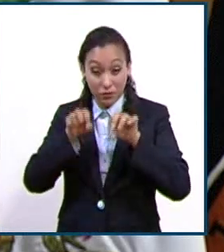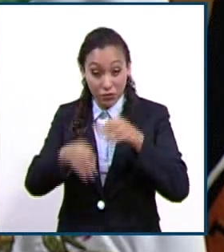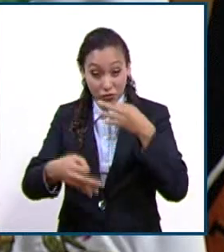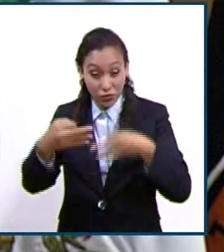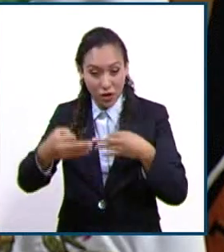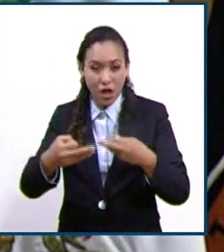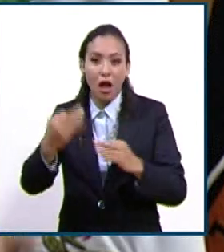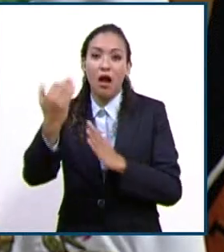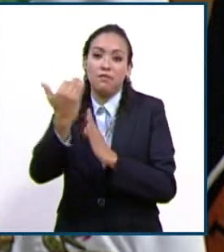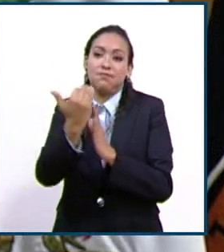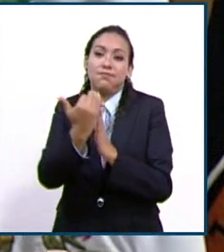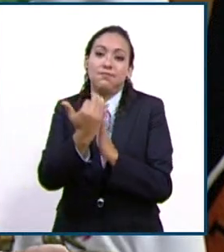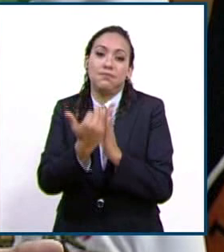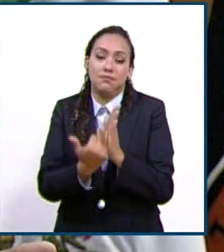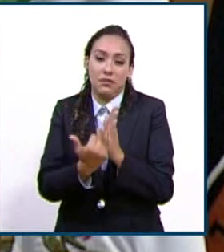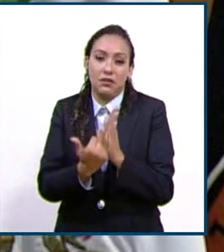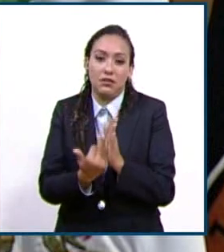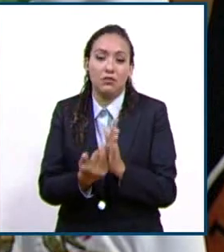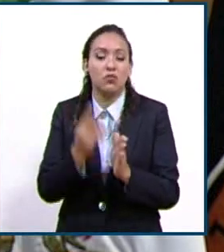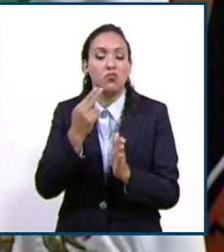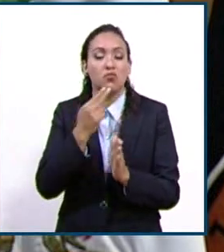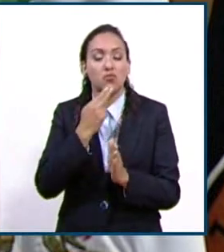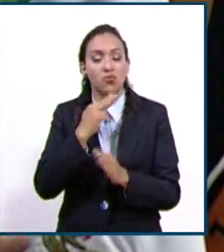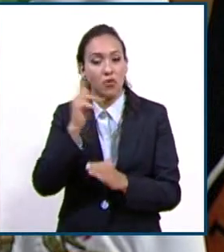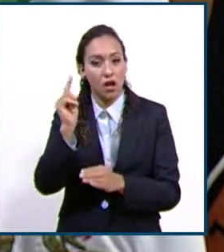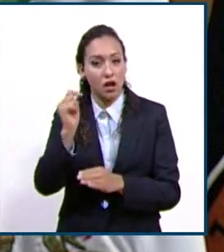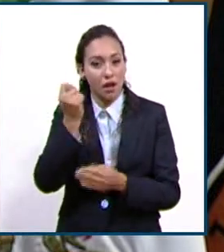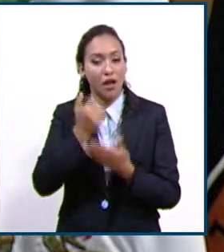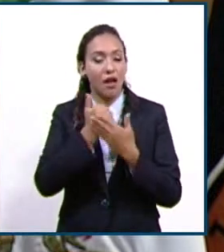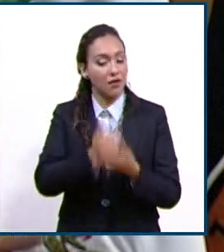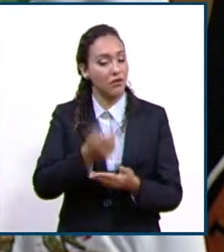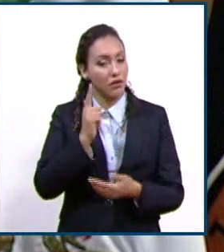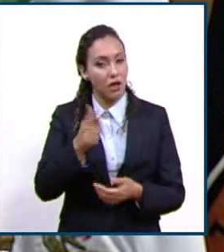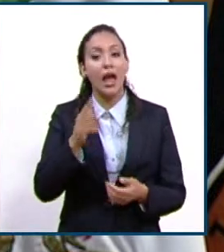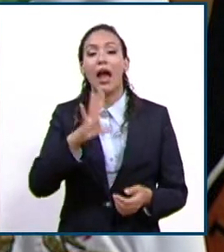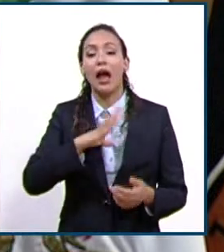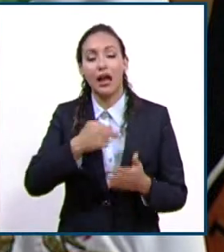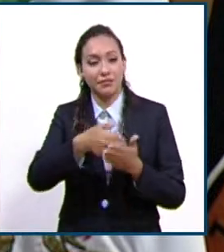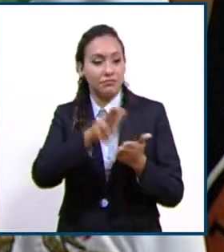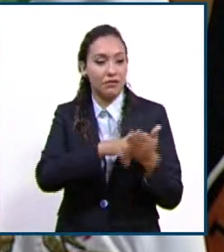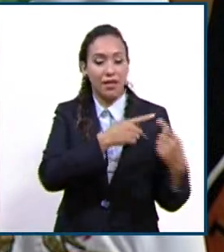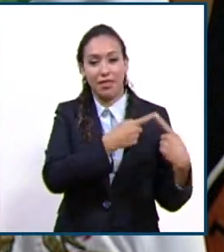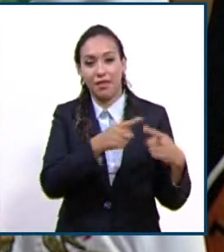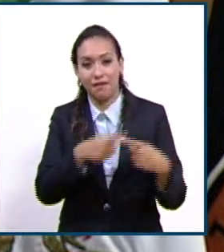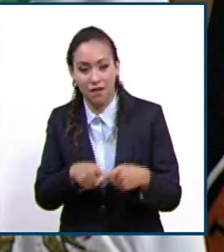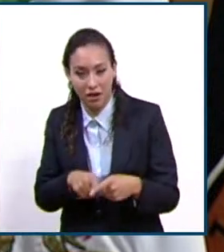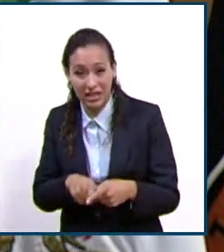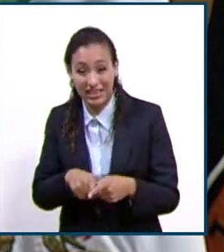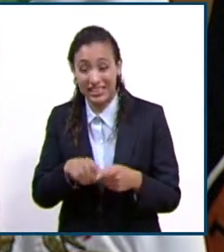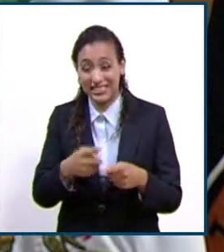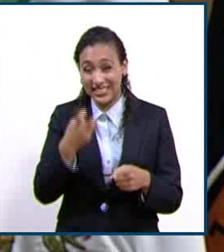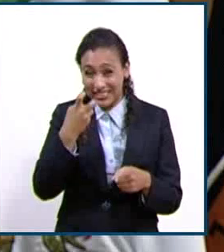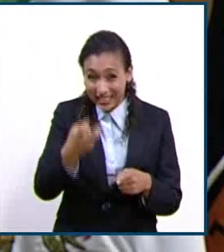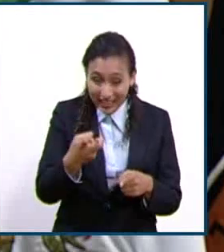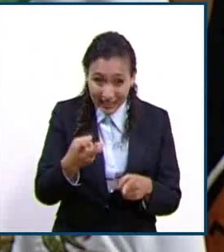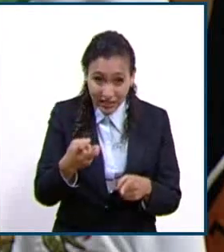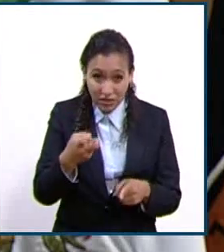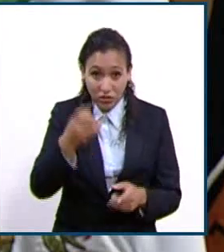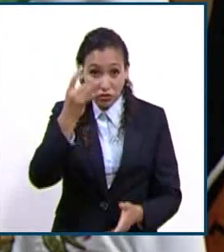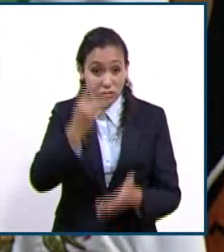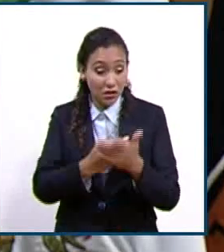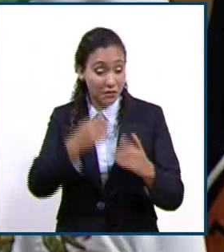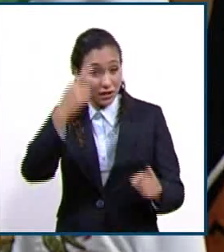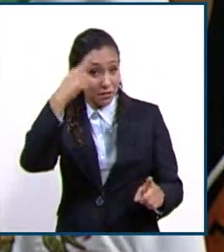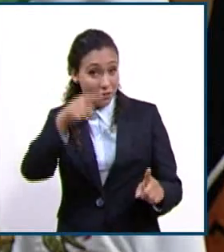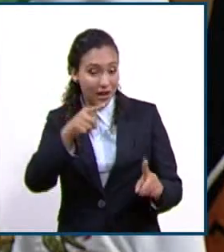luego seguiremos insistiendo. La mediación y los medios alternativos no son nada más para aquellos